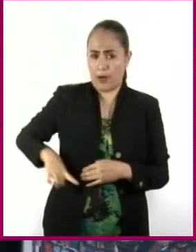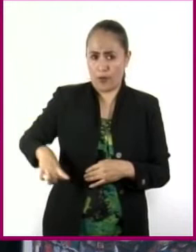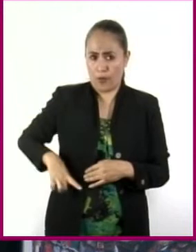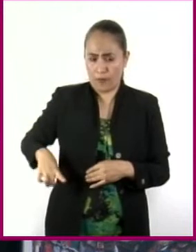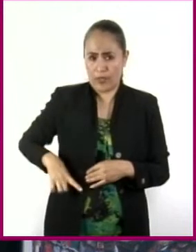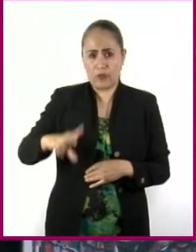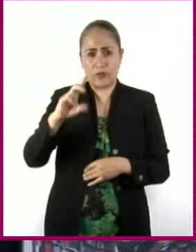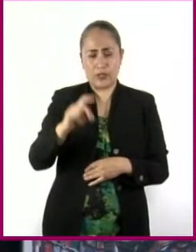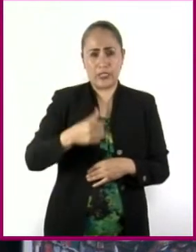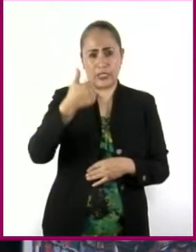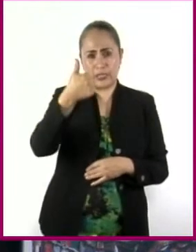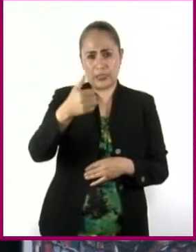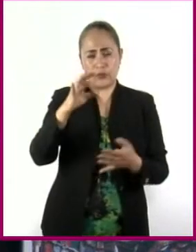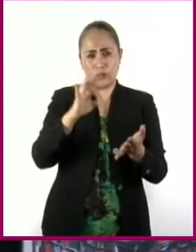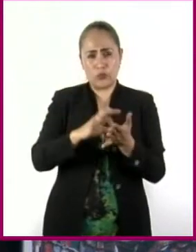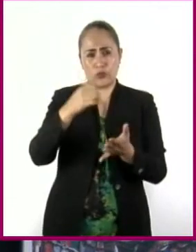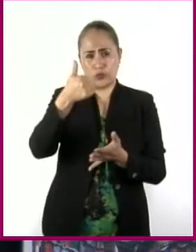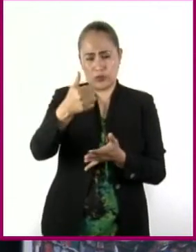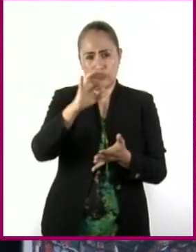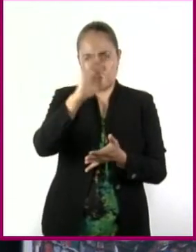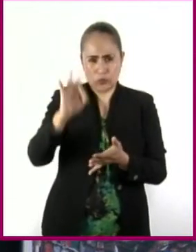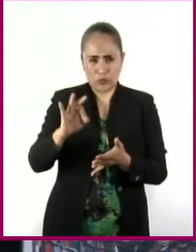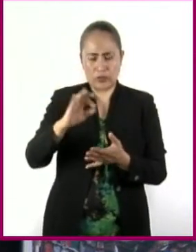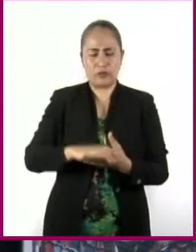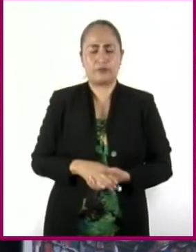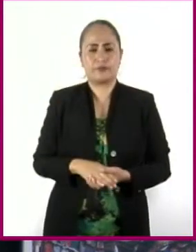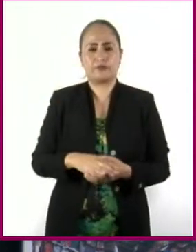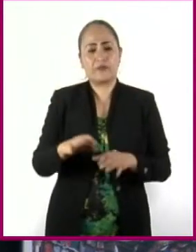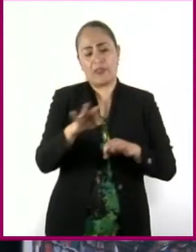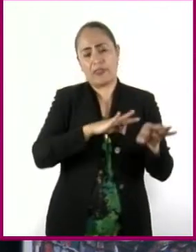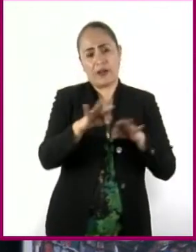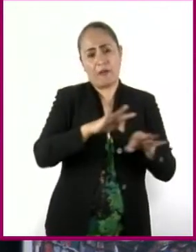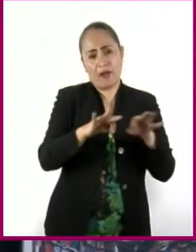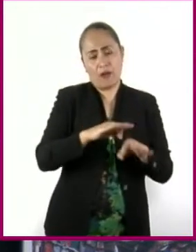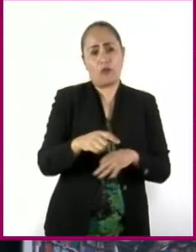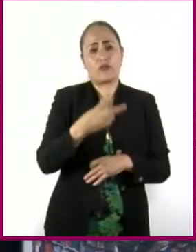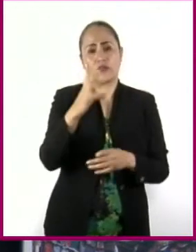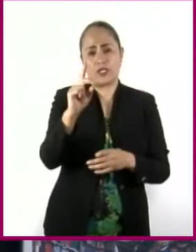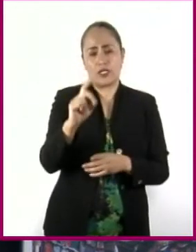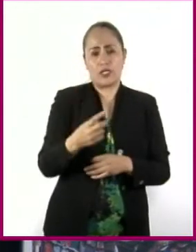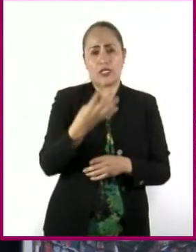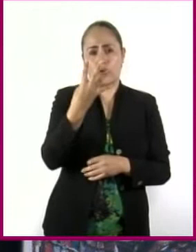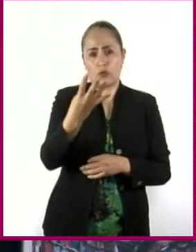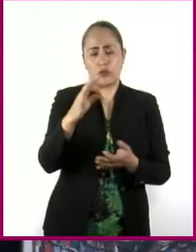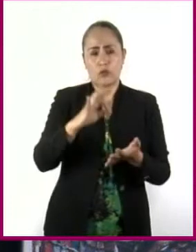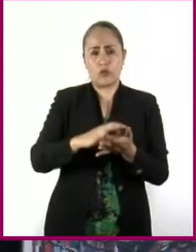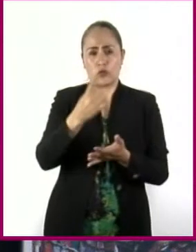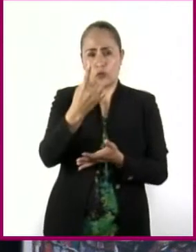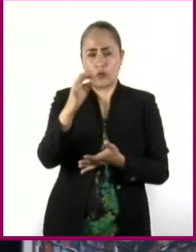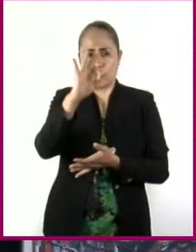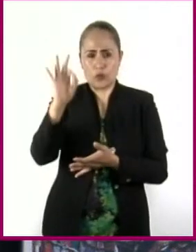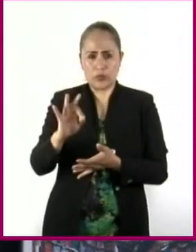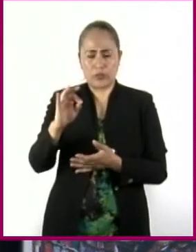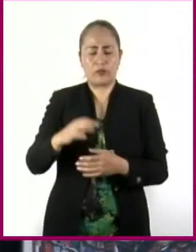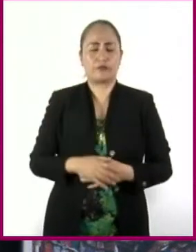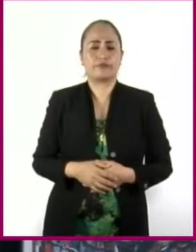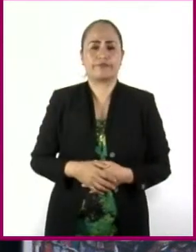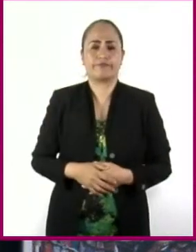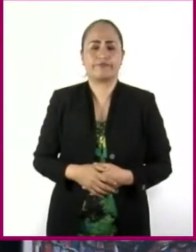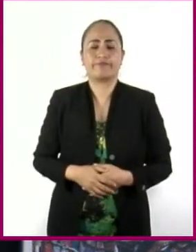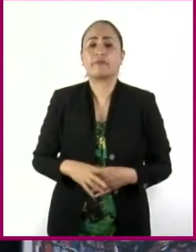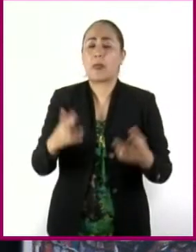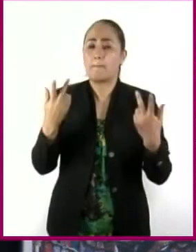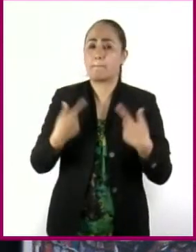con 36.6%, un trabajo, con 34.4%. Por otra parte,